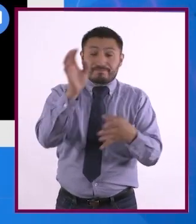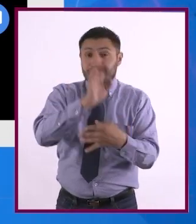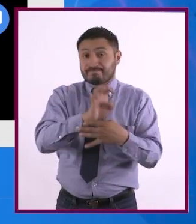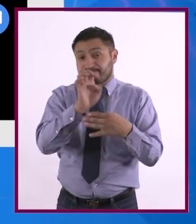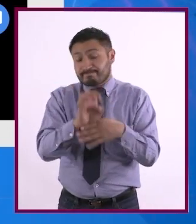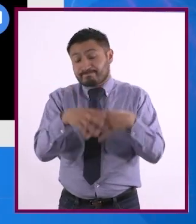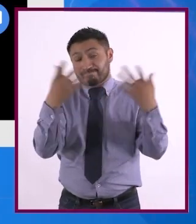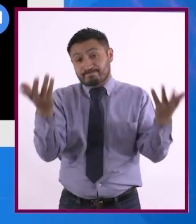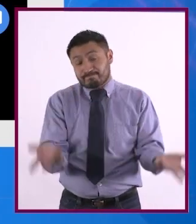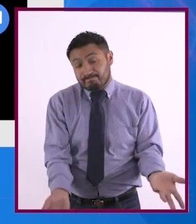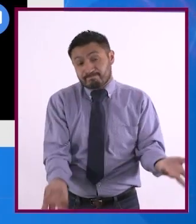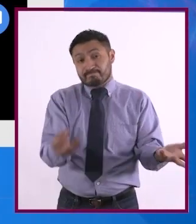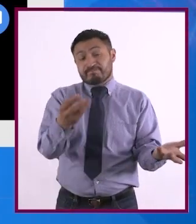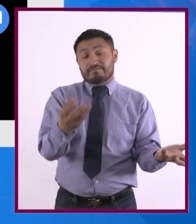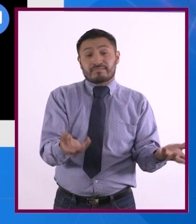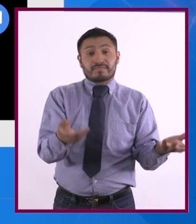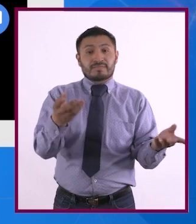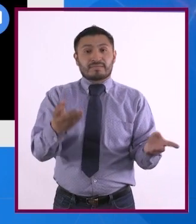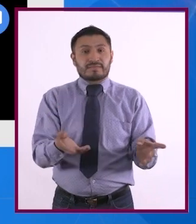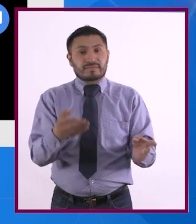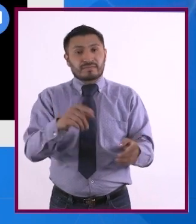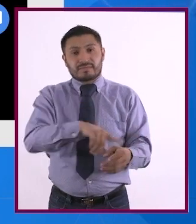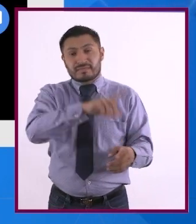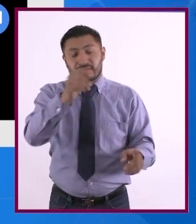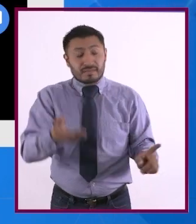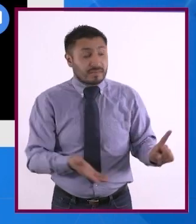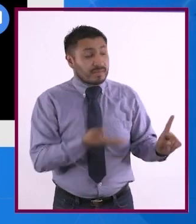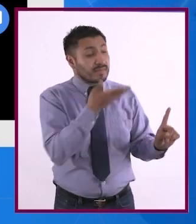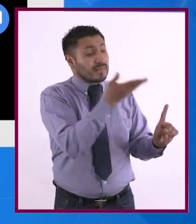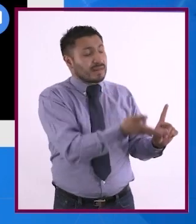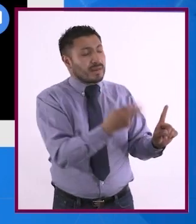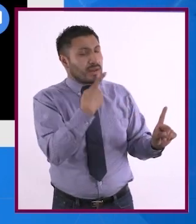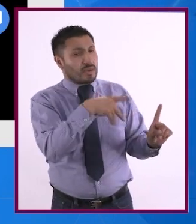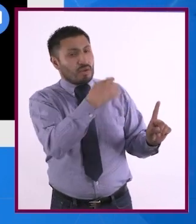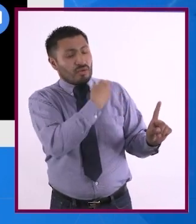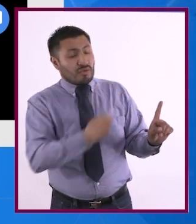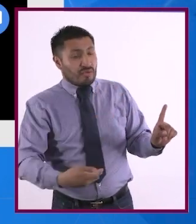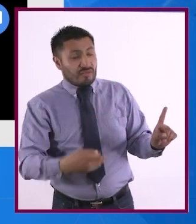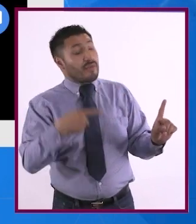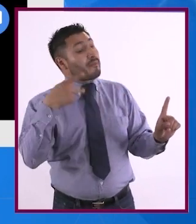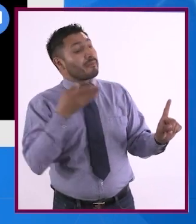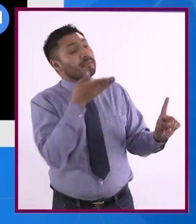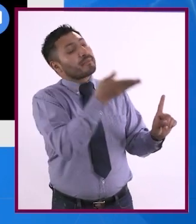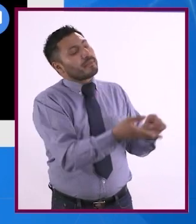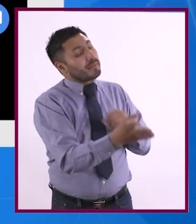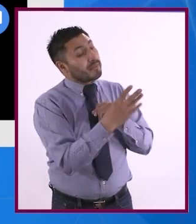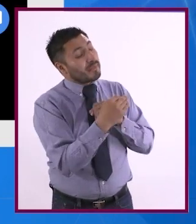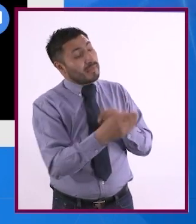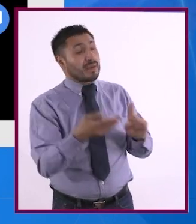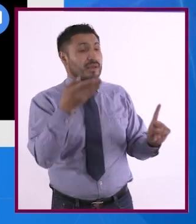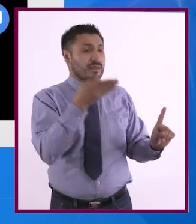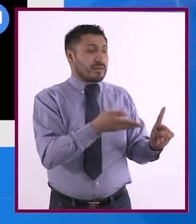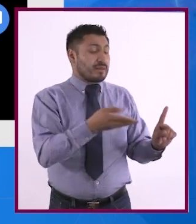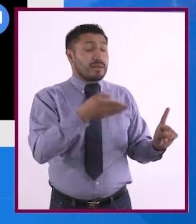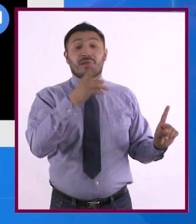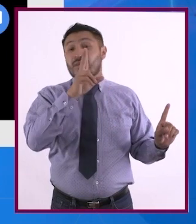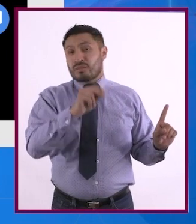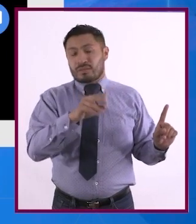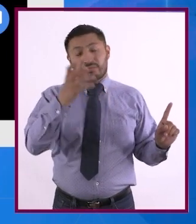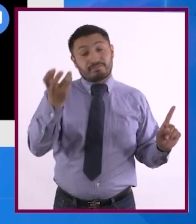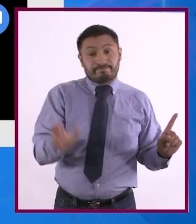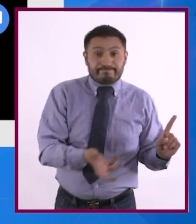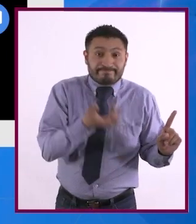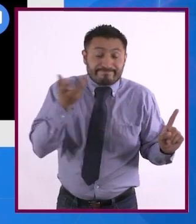al momento de llegar con el familiar a pedirle el consentimiento, pues resulta que no lo obteníamos y se perdían esos órganos. Entonces, no,